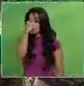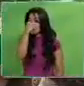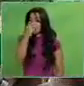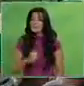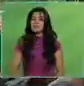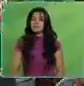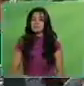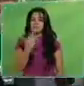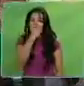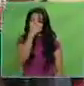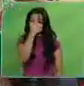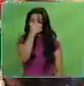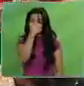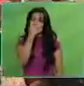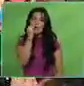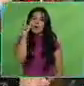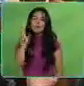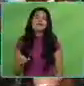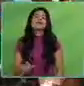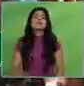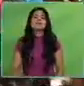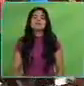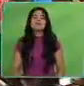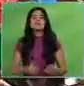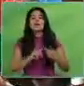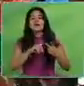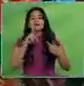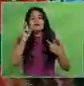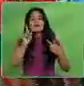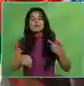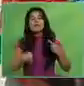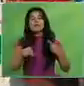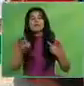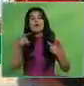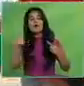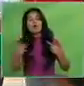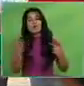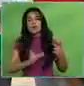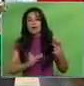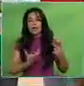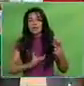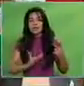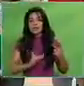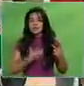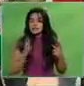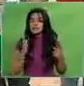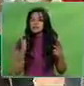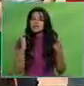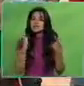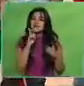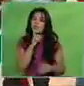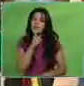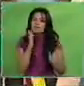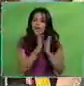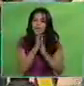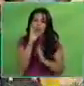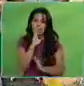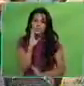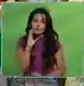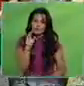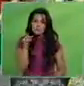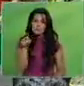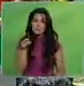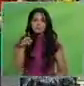Ramírez, que es el alcalde aquí de Santa Cruz de Mora, la tierra de